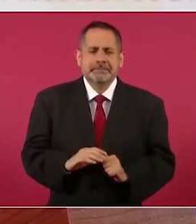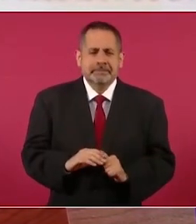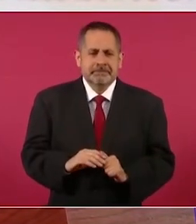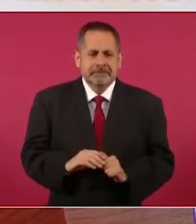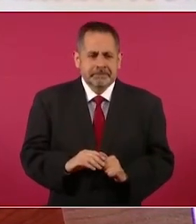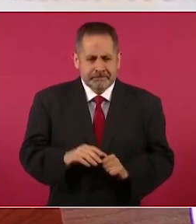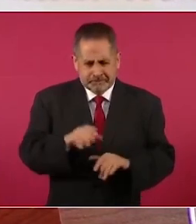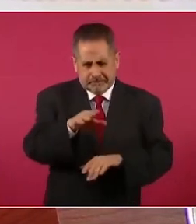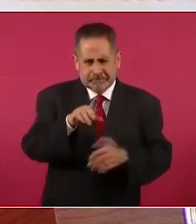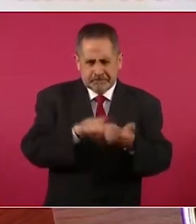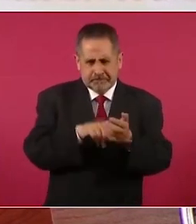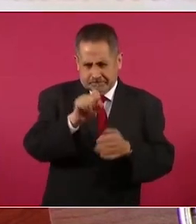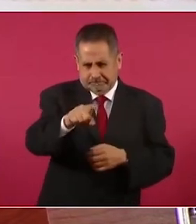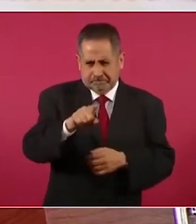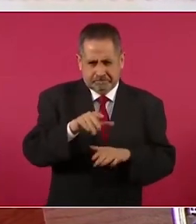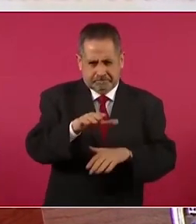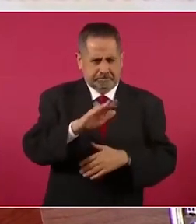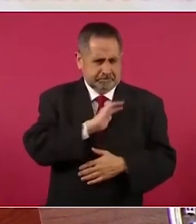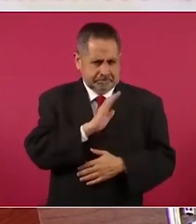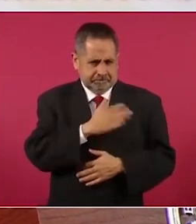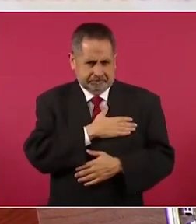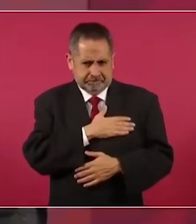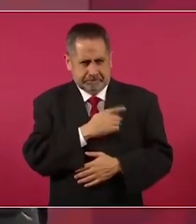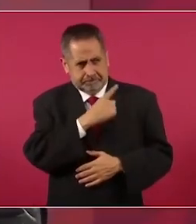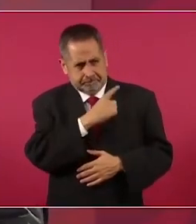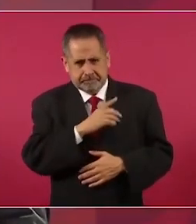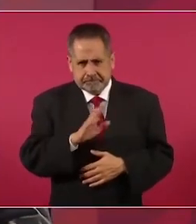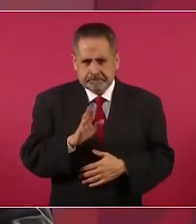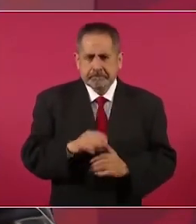que tiene que ver con España,